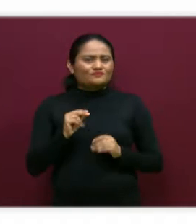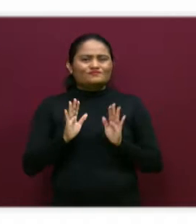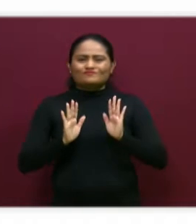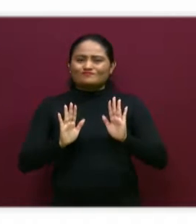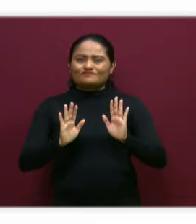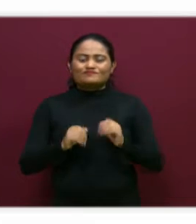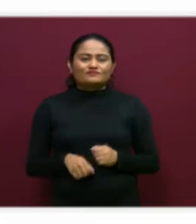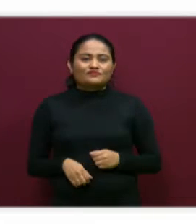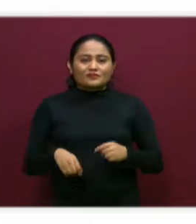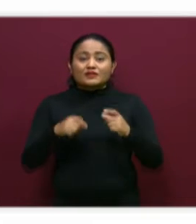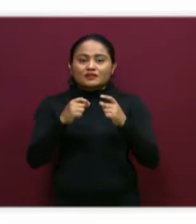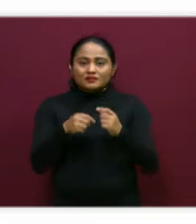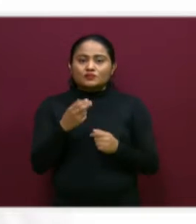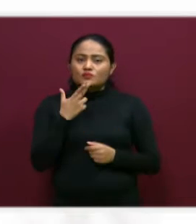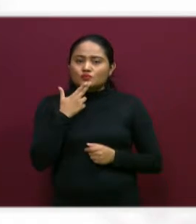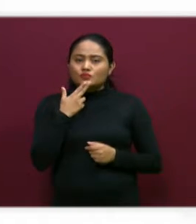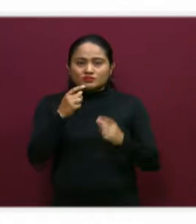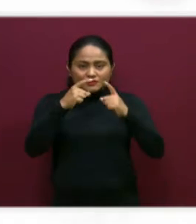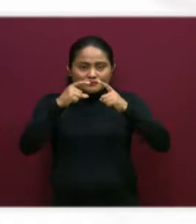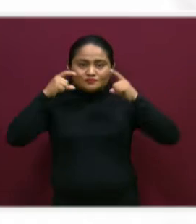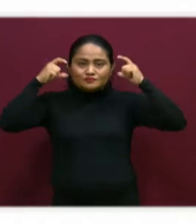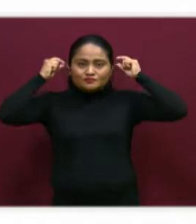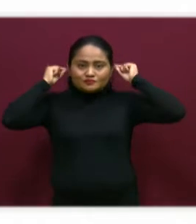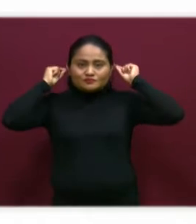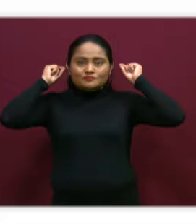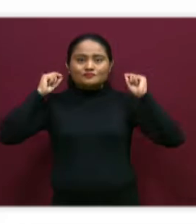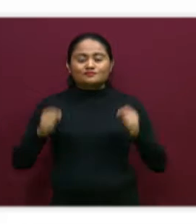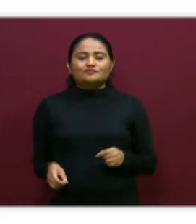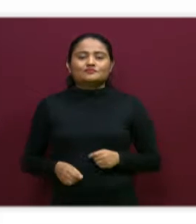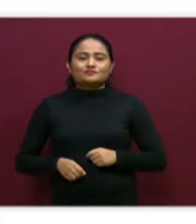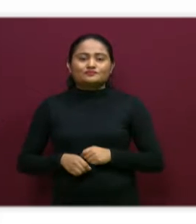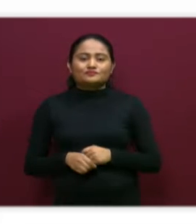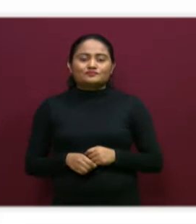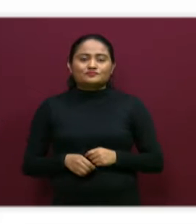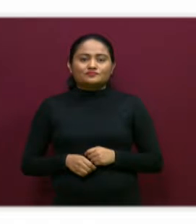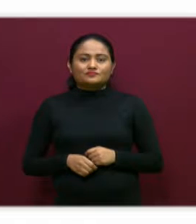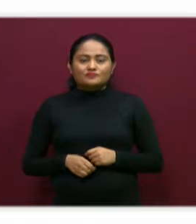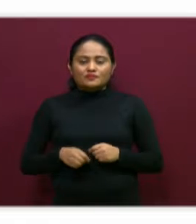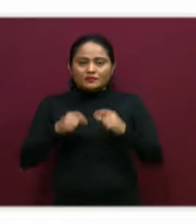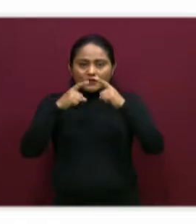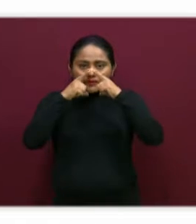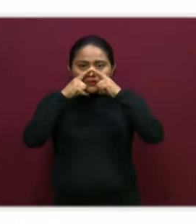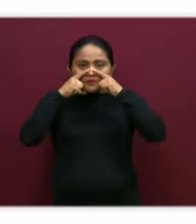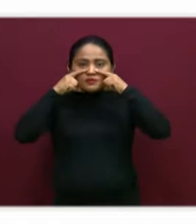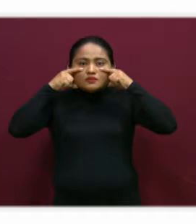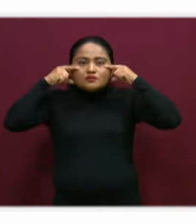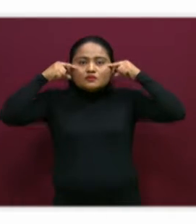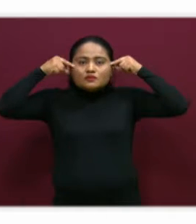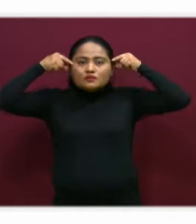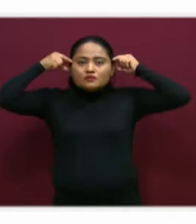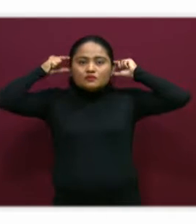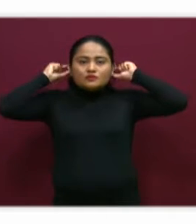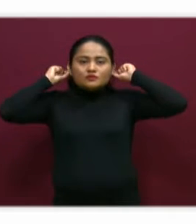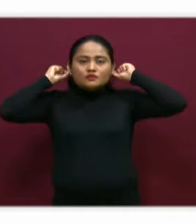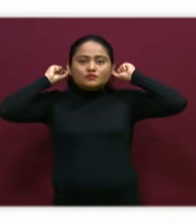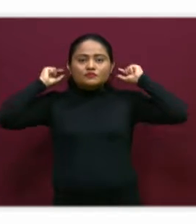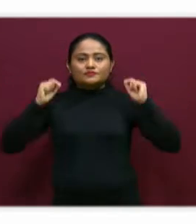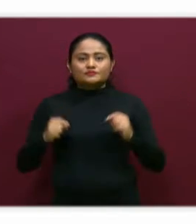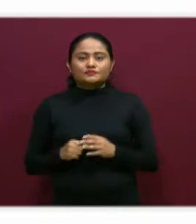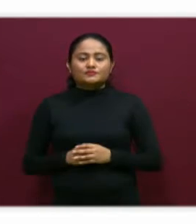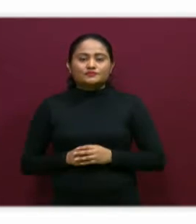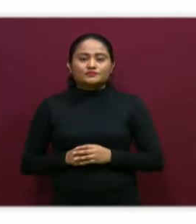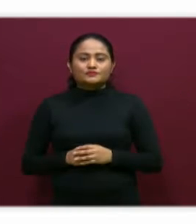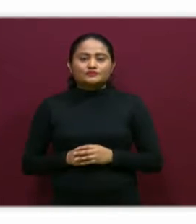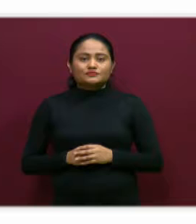utilizar el cubreboca al salir de casa de manera asertiva cubriendo desde la nariz hasta la barbilla si el